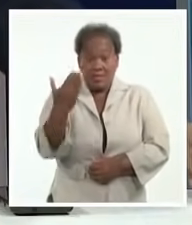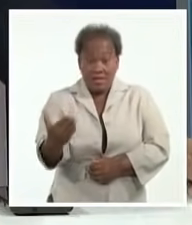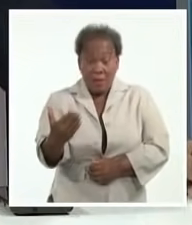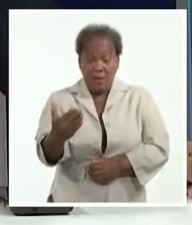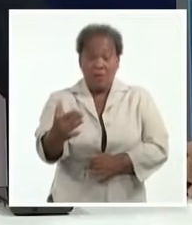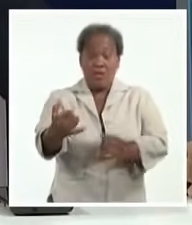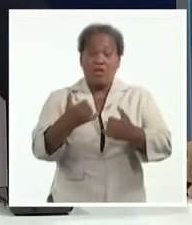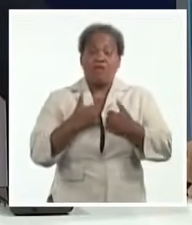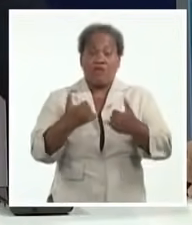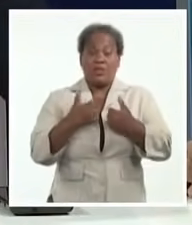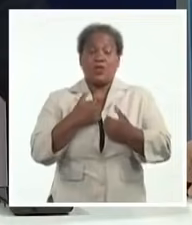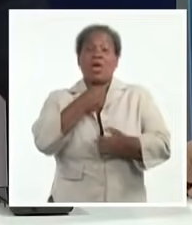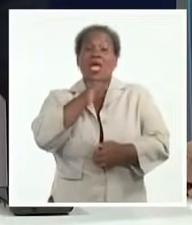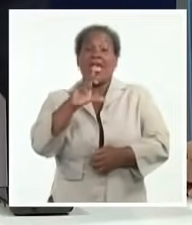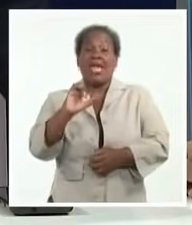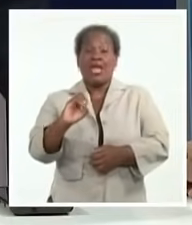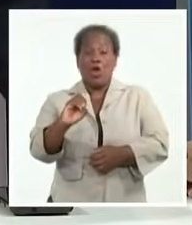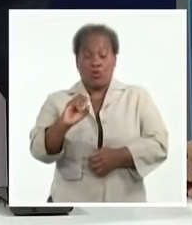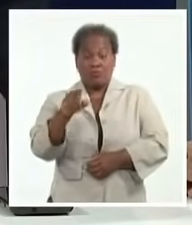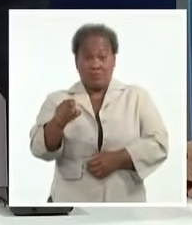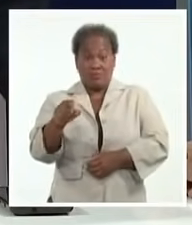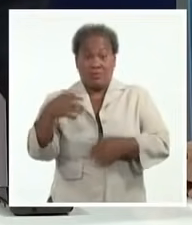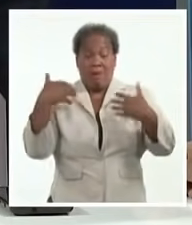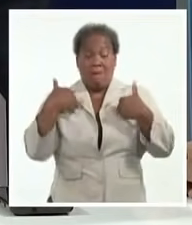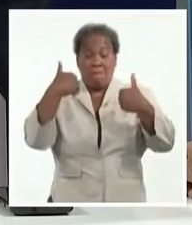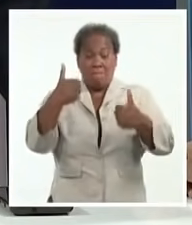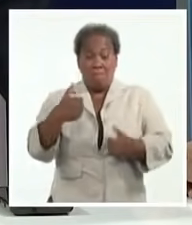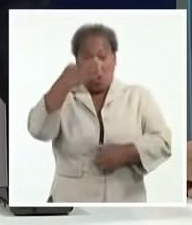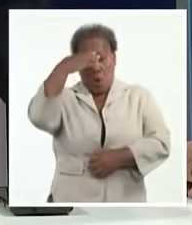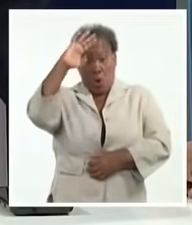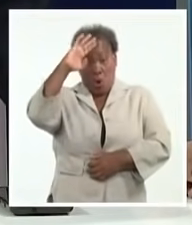comunicación con Elio Rodríguez Perdomo, embajador de